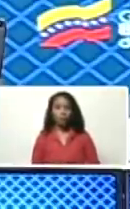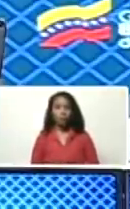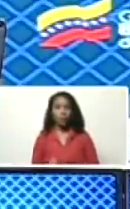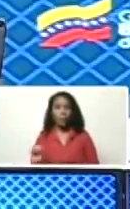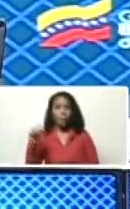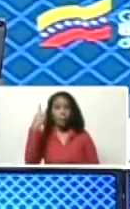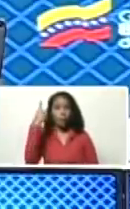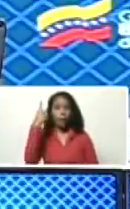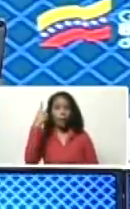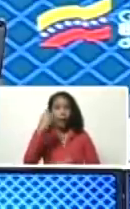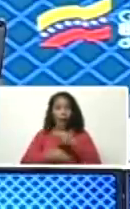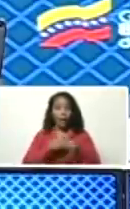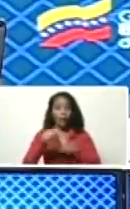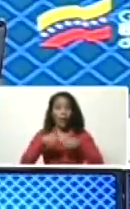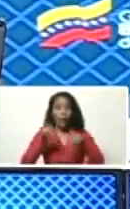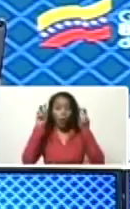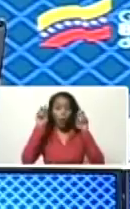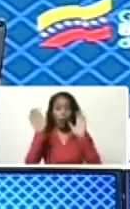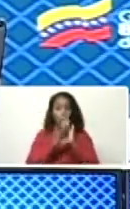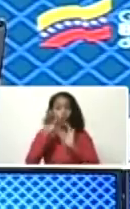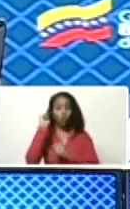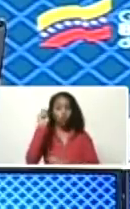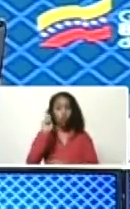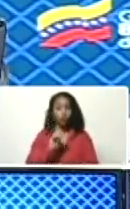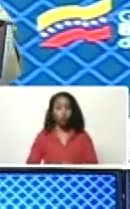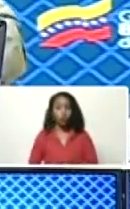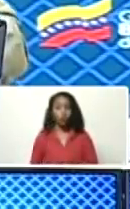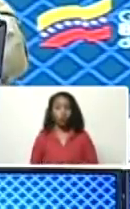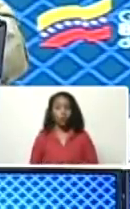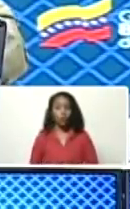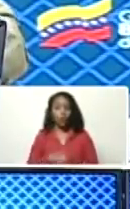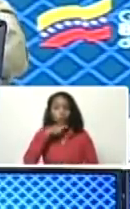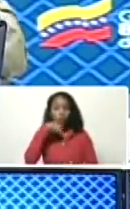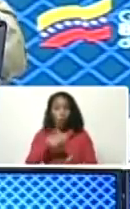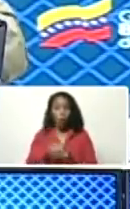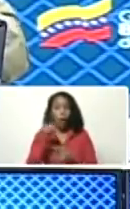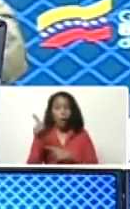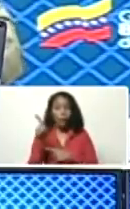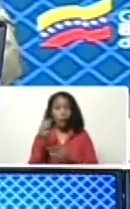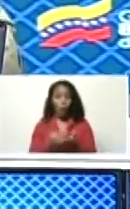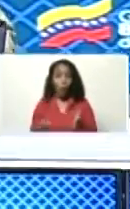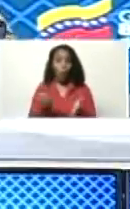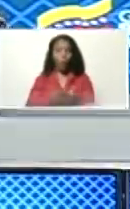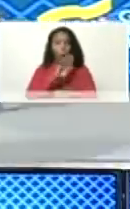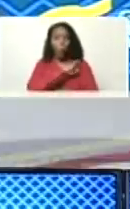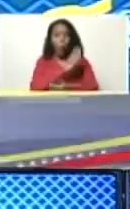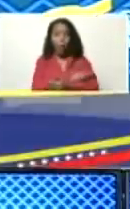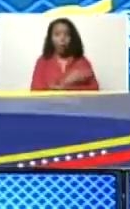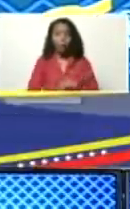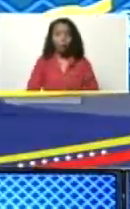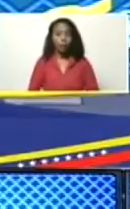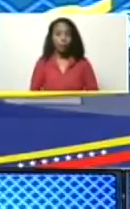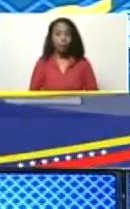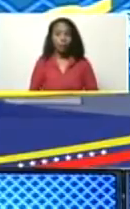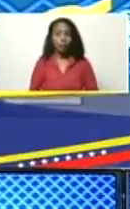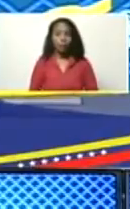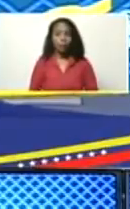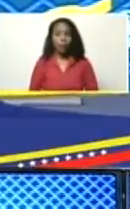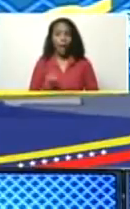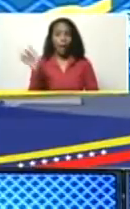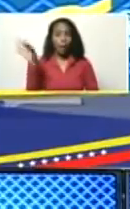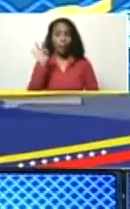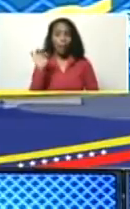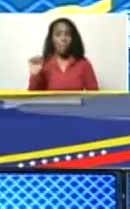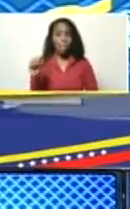primeras elecciones hechas con la nueva constitución, que se llamaron la relegitimación de los poderes, fue electo